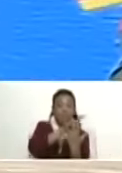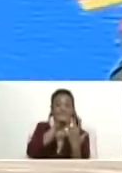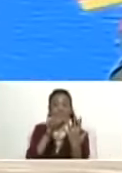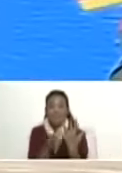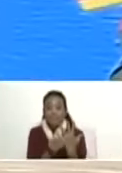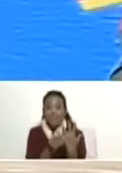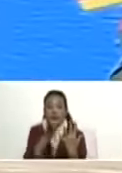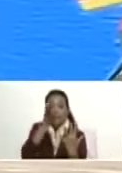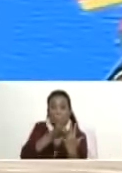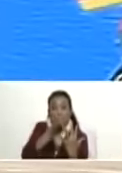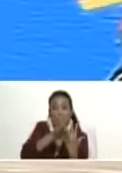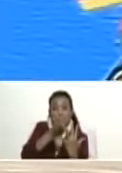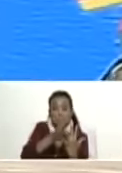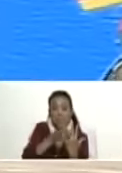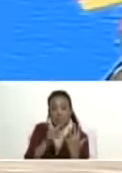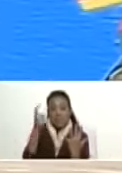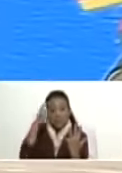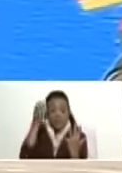de esta